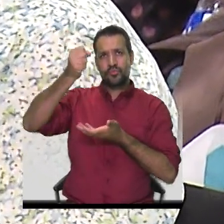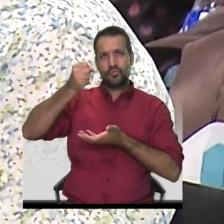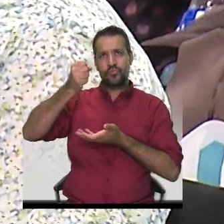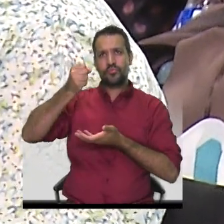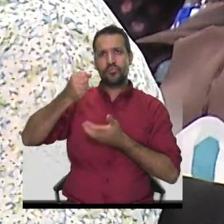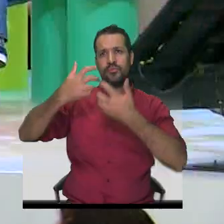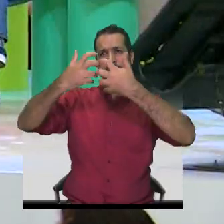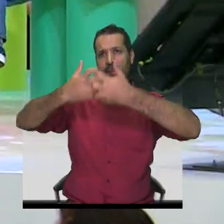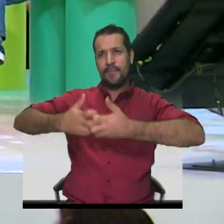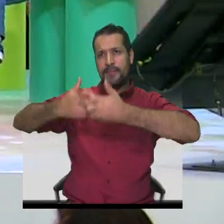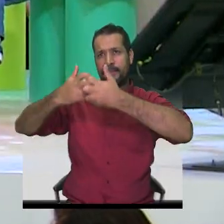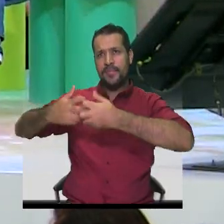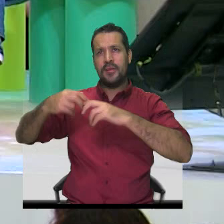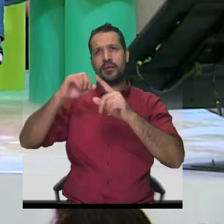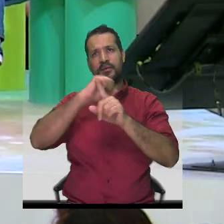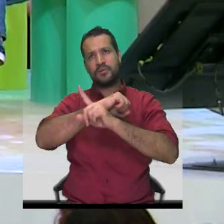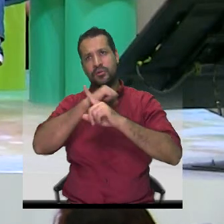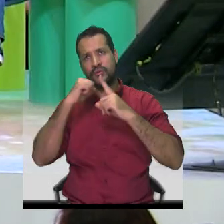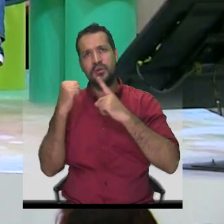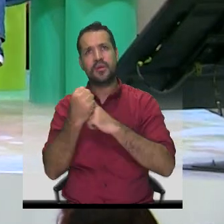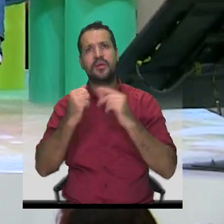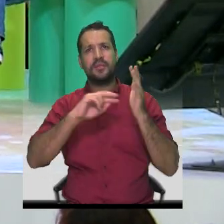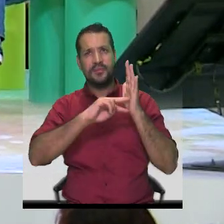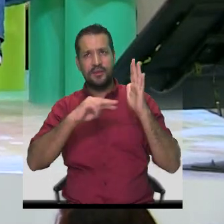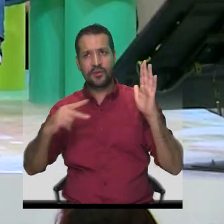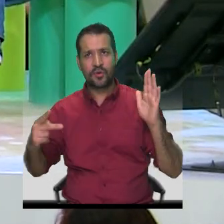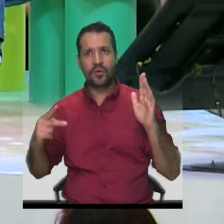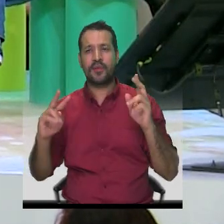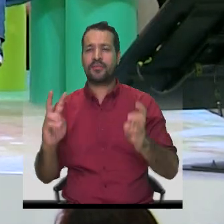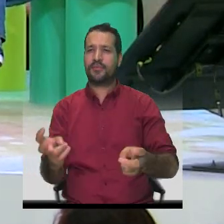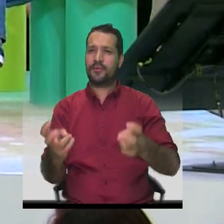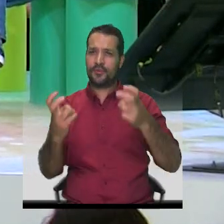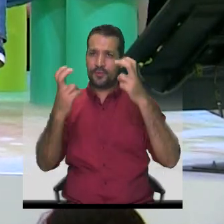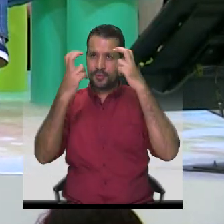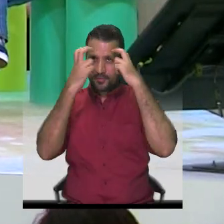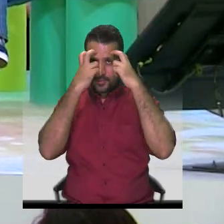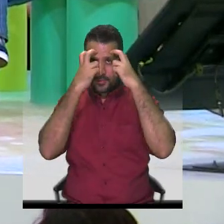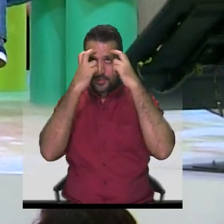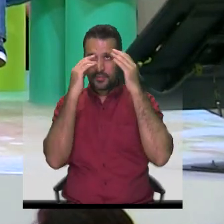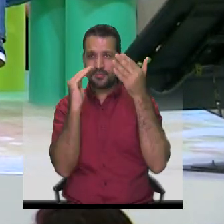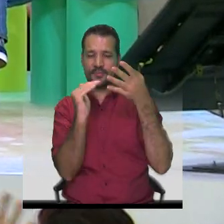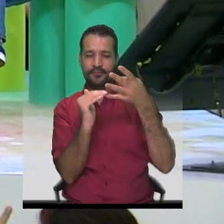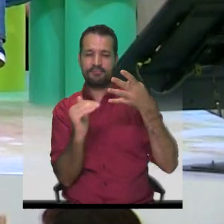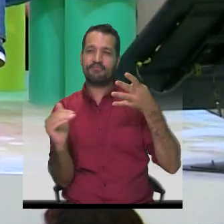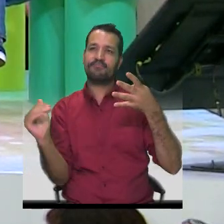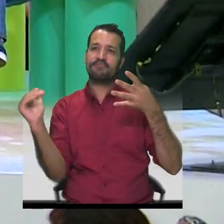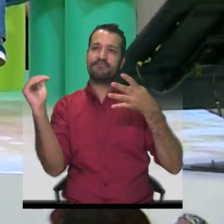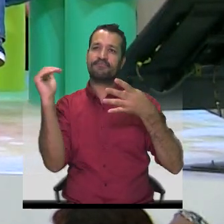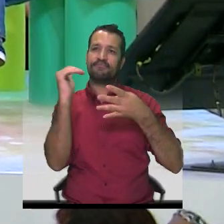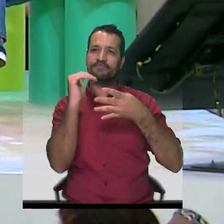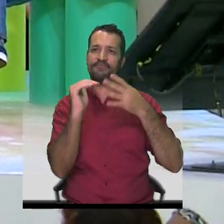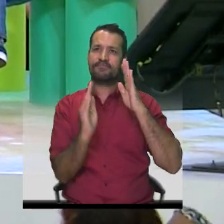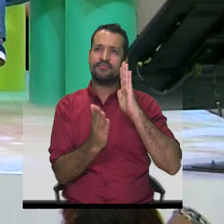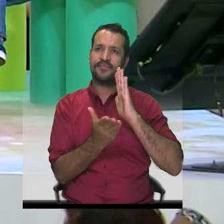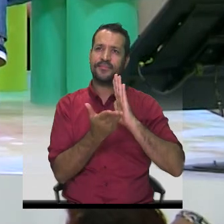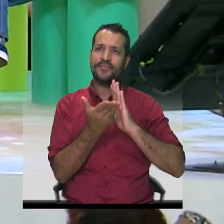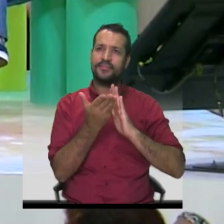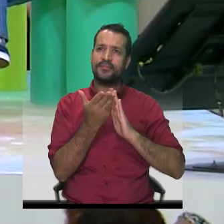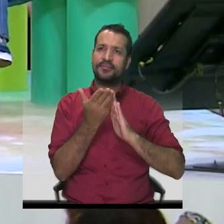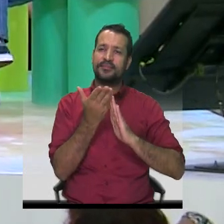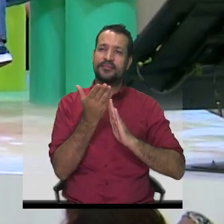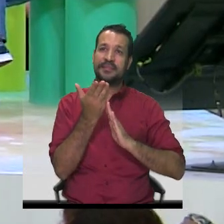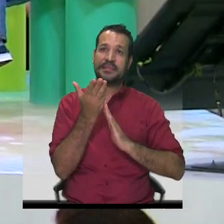después desarrollar una sociedad tecnológica y del conocimiento. Entonces, en la escala del desarrollo, digamos, está como en la parte más